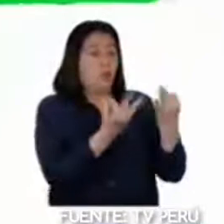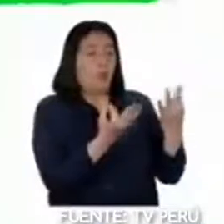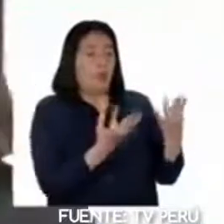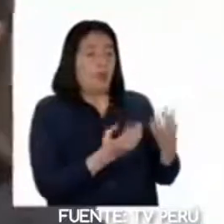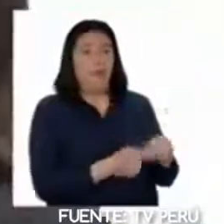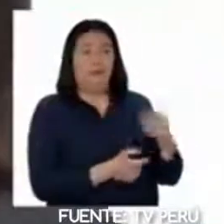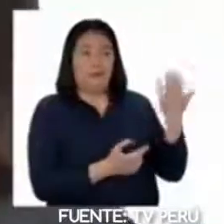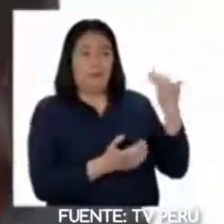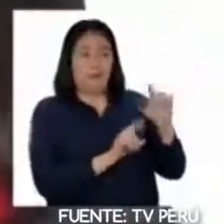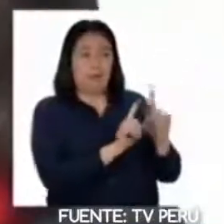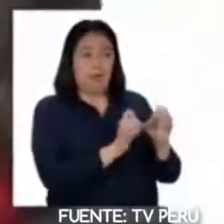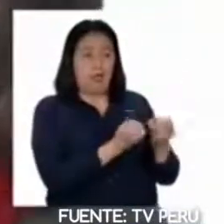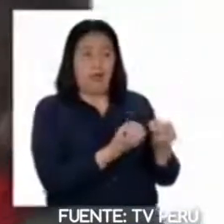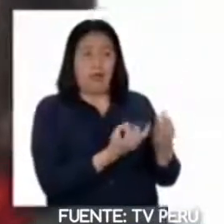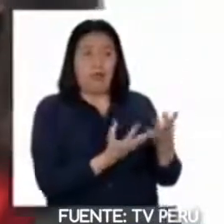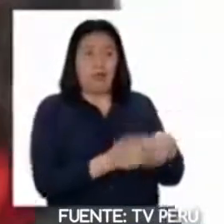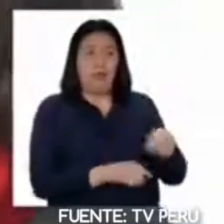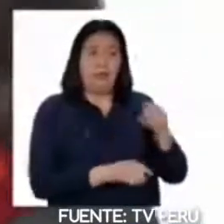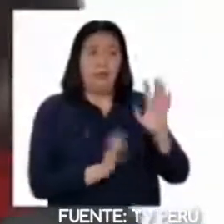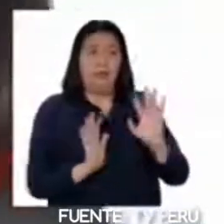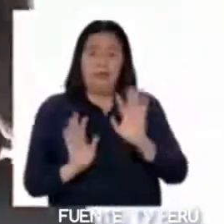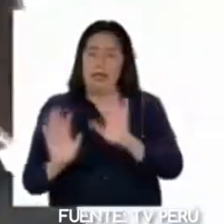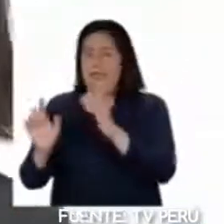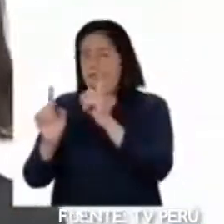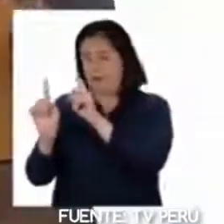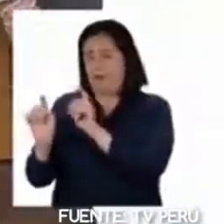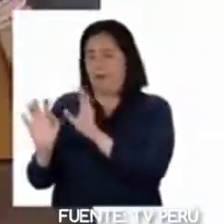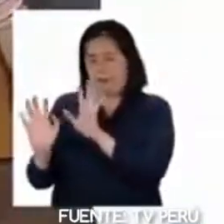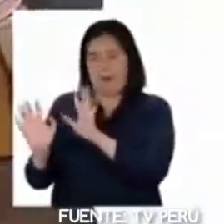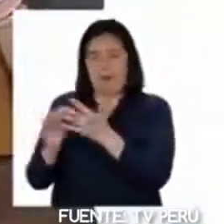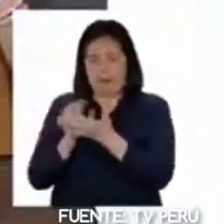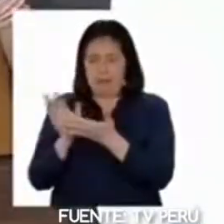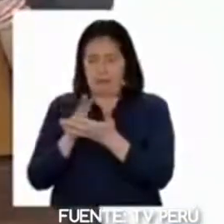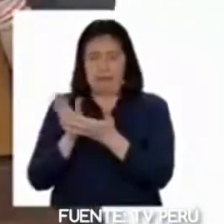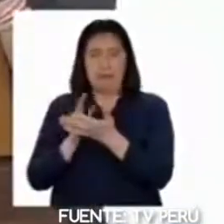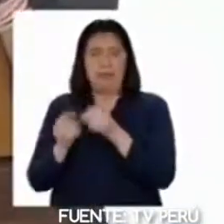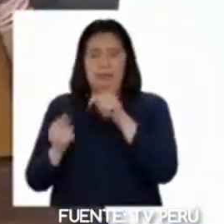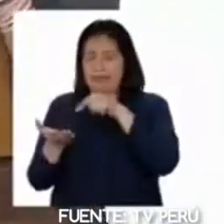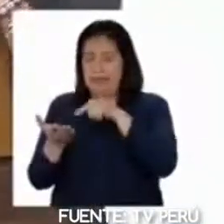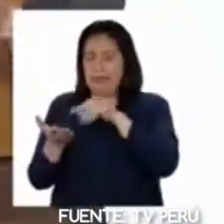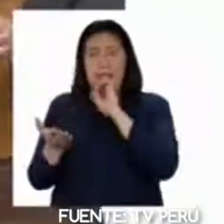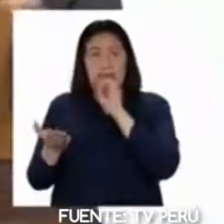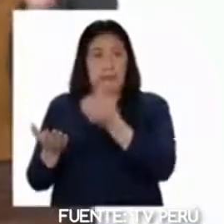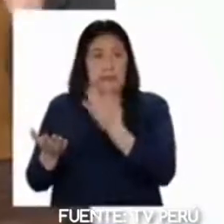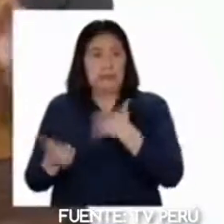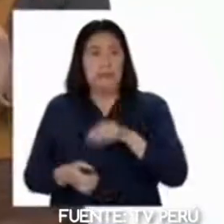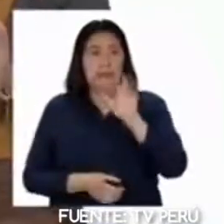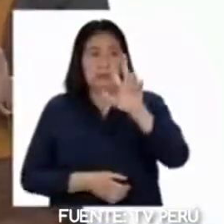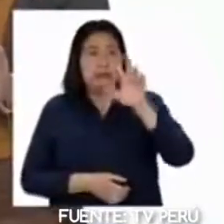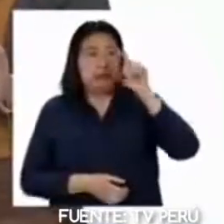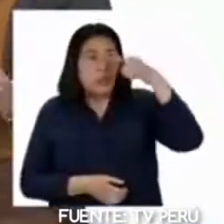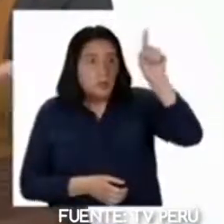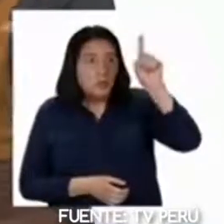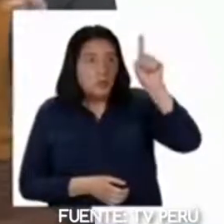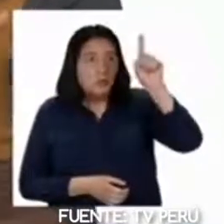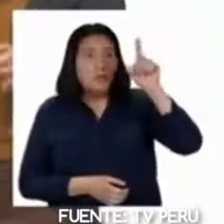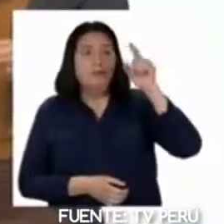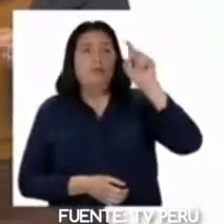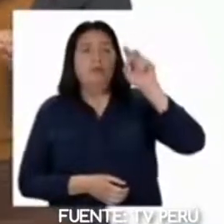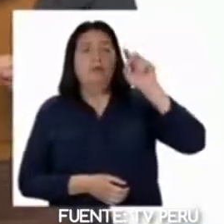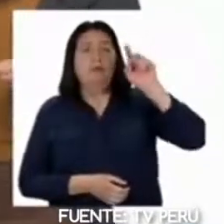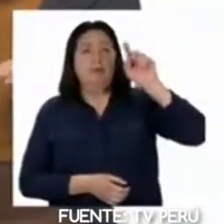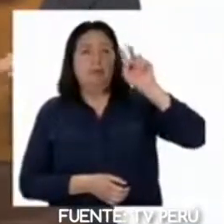último censo? A ver, déjeme averiguarlo. A ver, aquí dice que somos